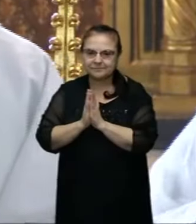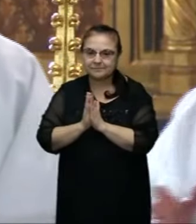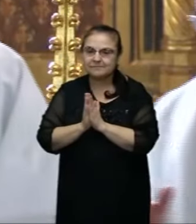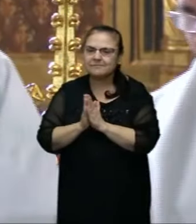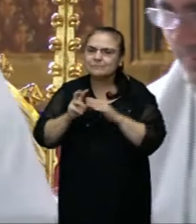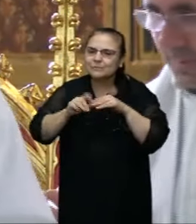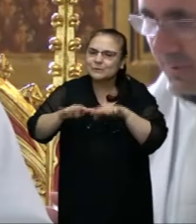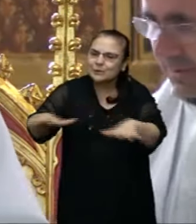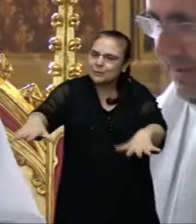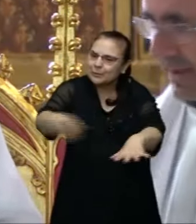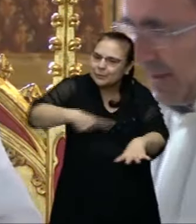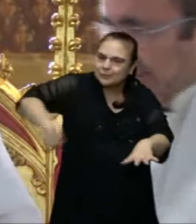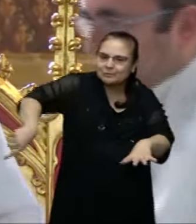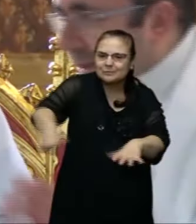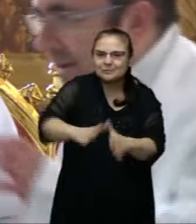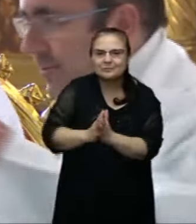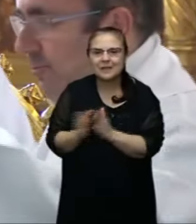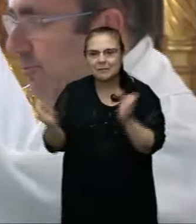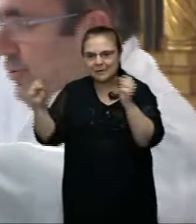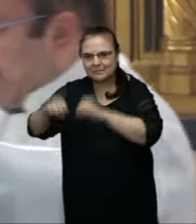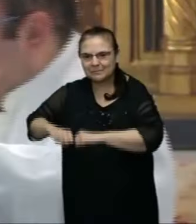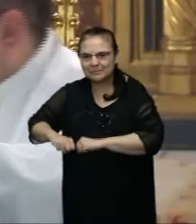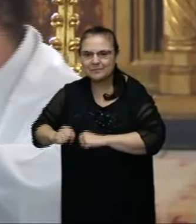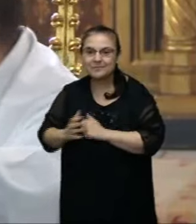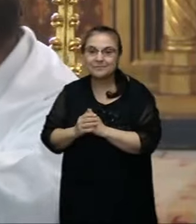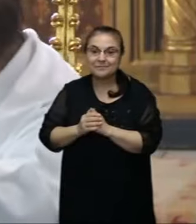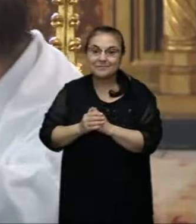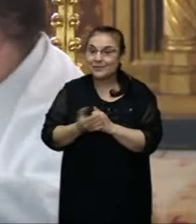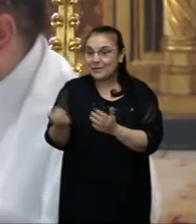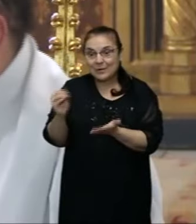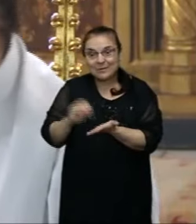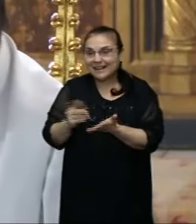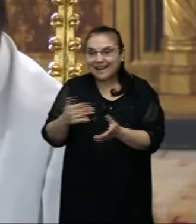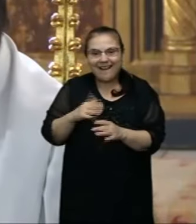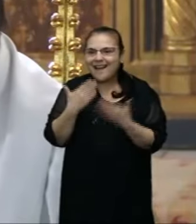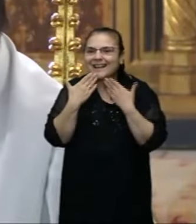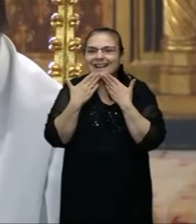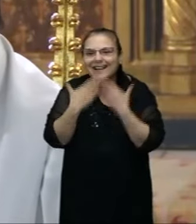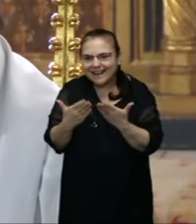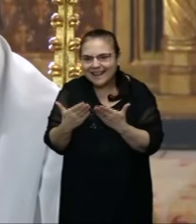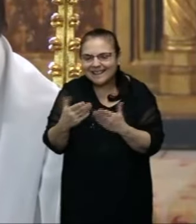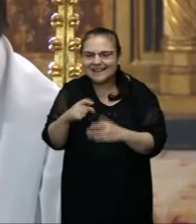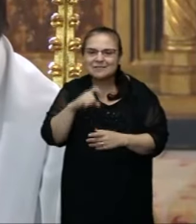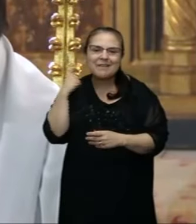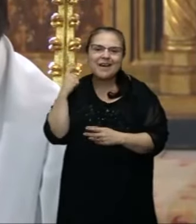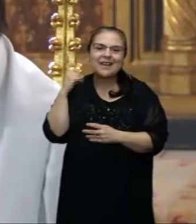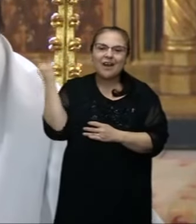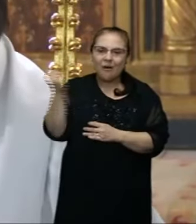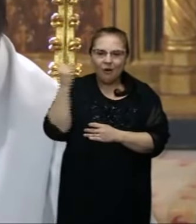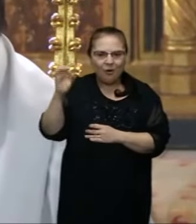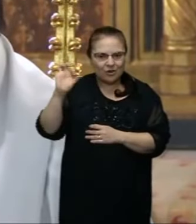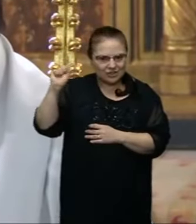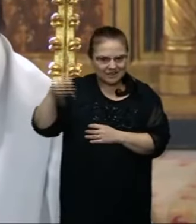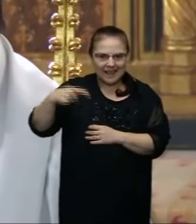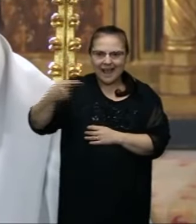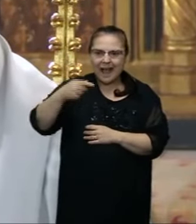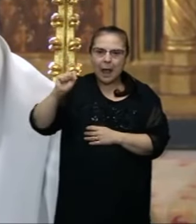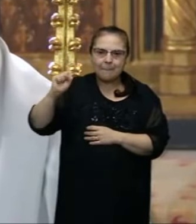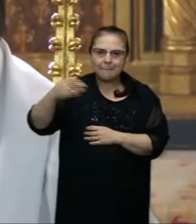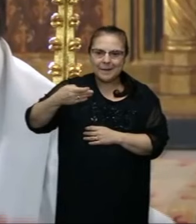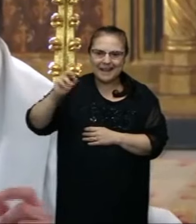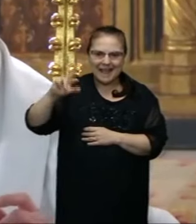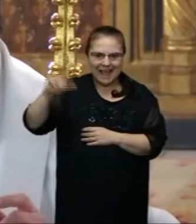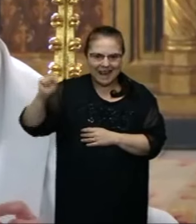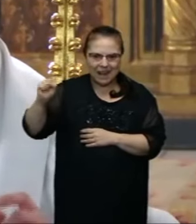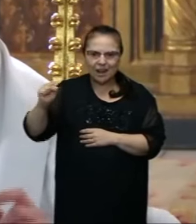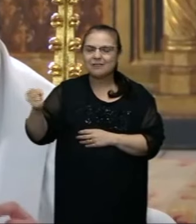Santo, descienda sobre vosotros. Pues una vez más damos las gracias al Padre José Gabriel Vera por haber estado para sensibilizarnos de